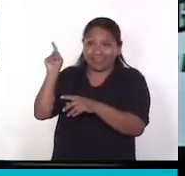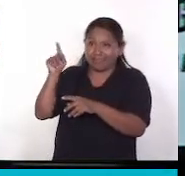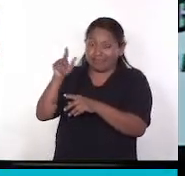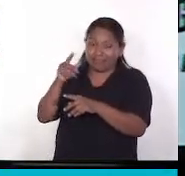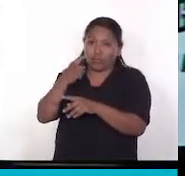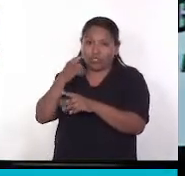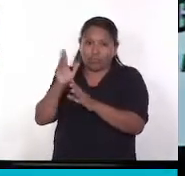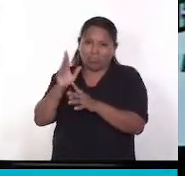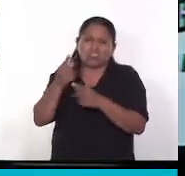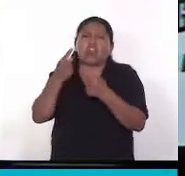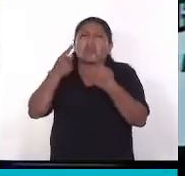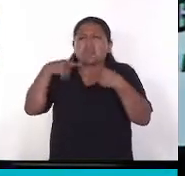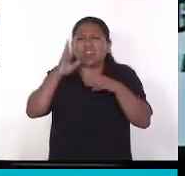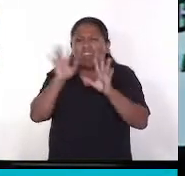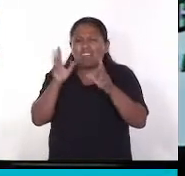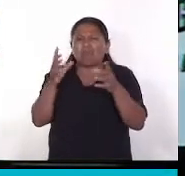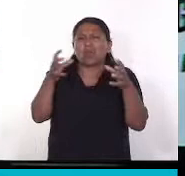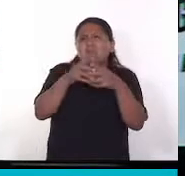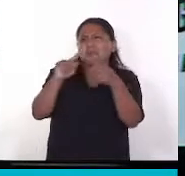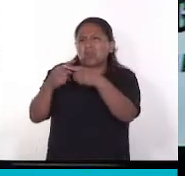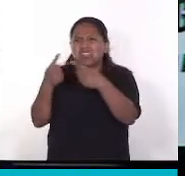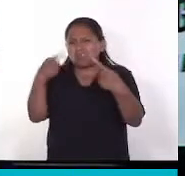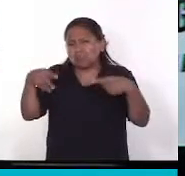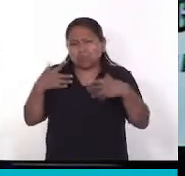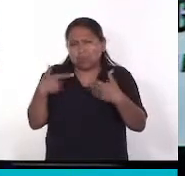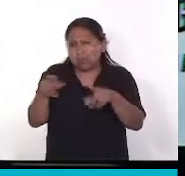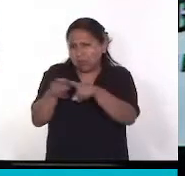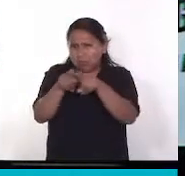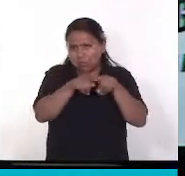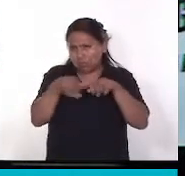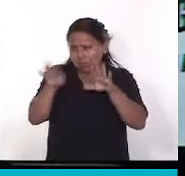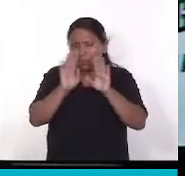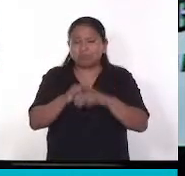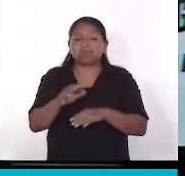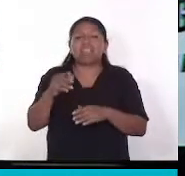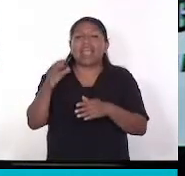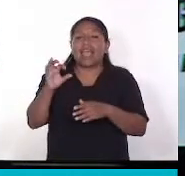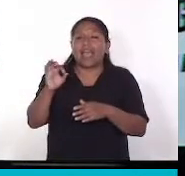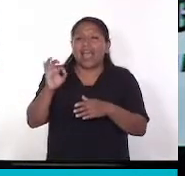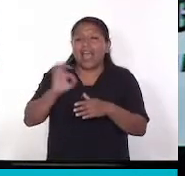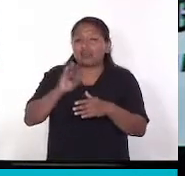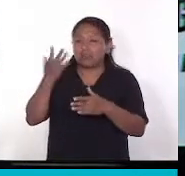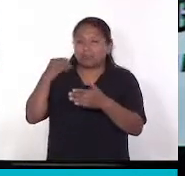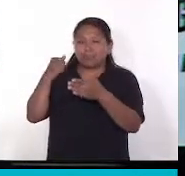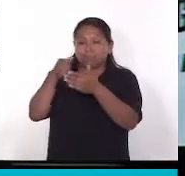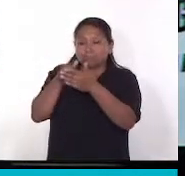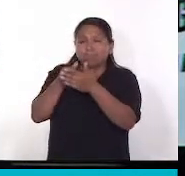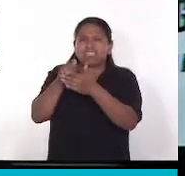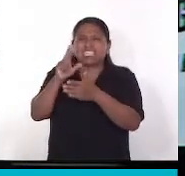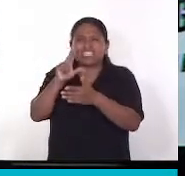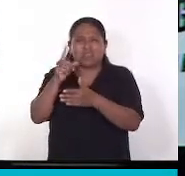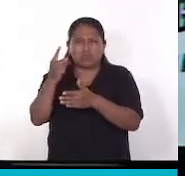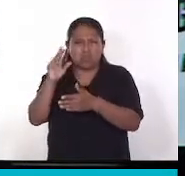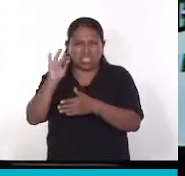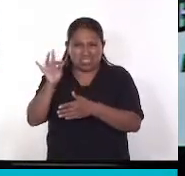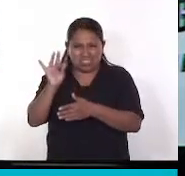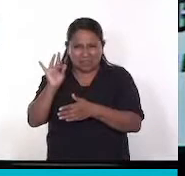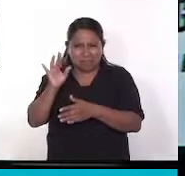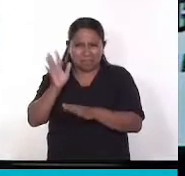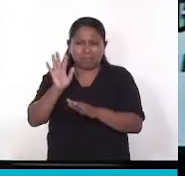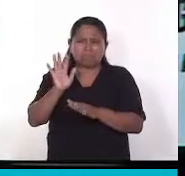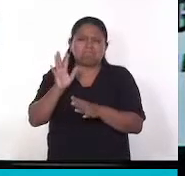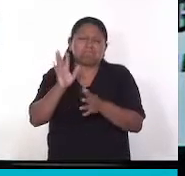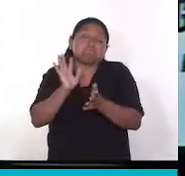nosotros no tiene colores políticos ni problema de simpatía. A fin de año, 31 de diciembre,